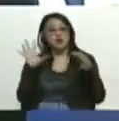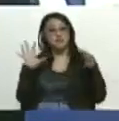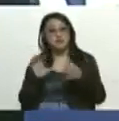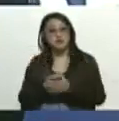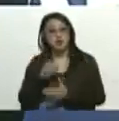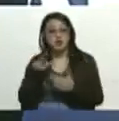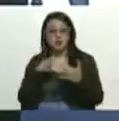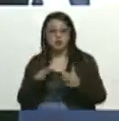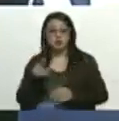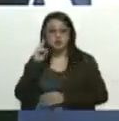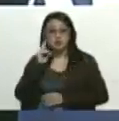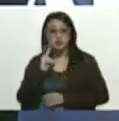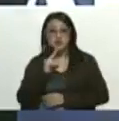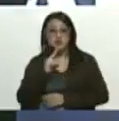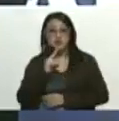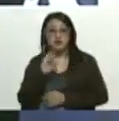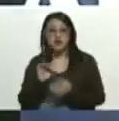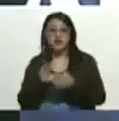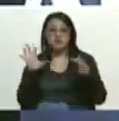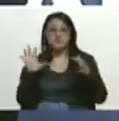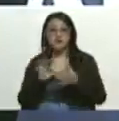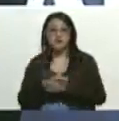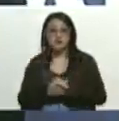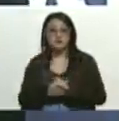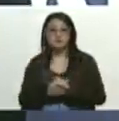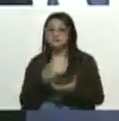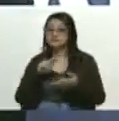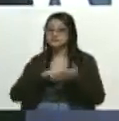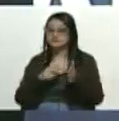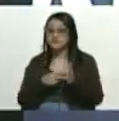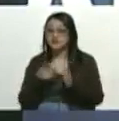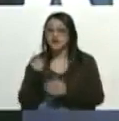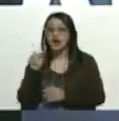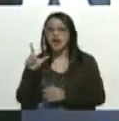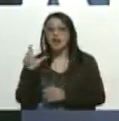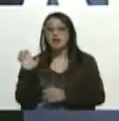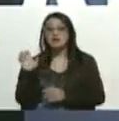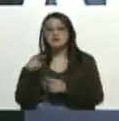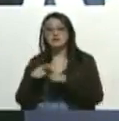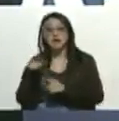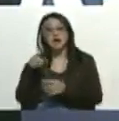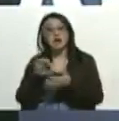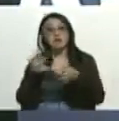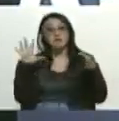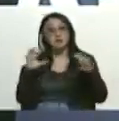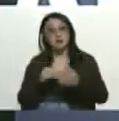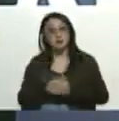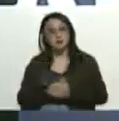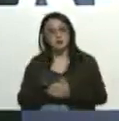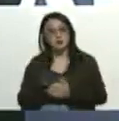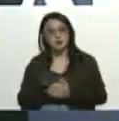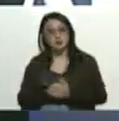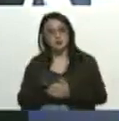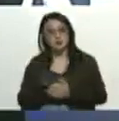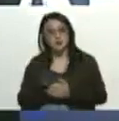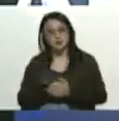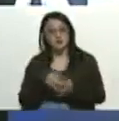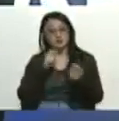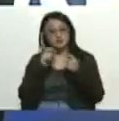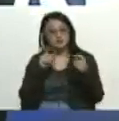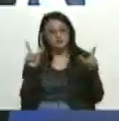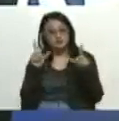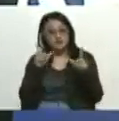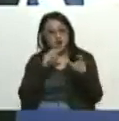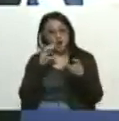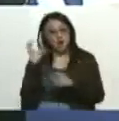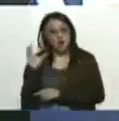La Revolución Bolivariana es un enemigo. Y entonces automáticamente Alex es un enemigo. Para ellos los medios de comunicación colombianos,